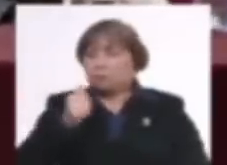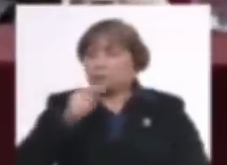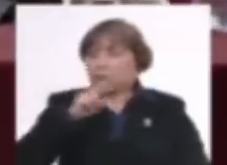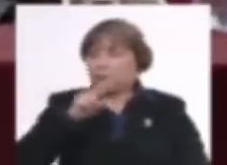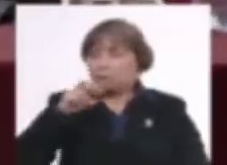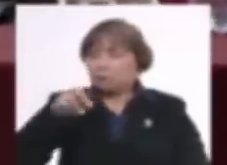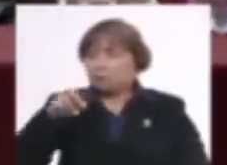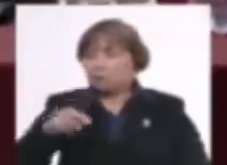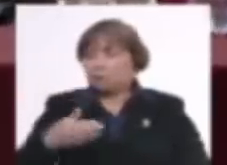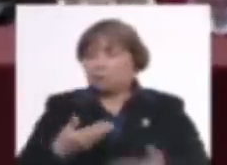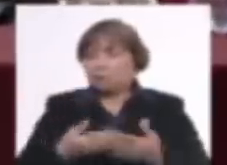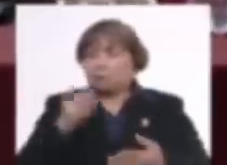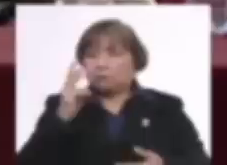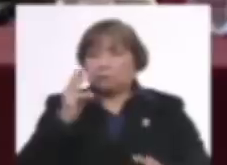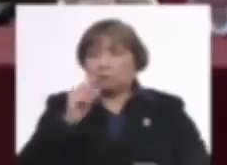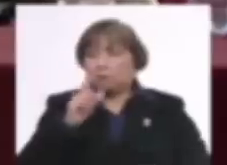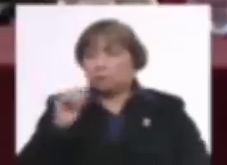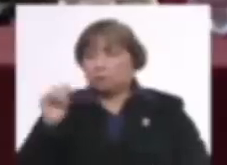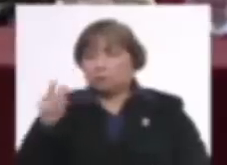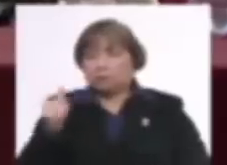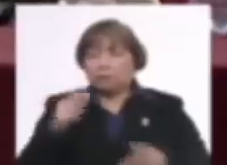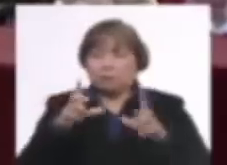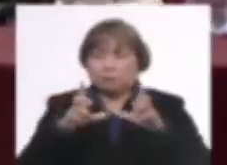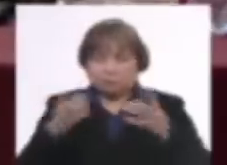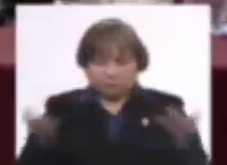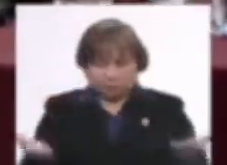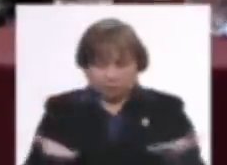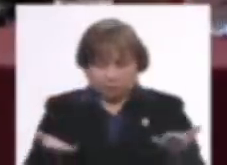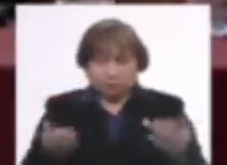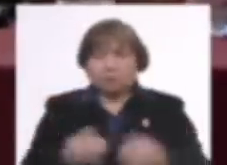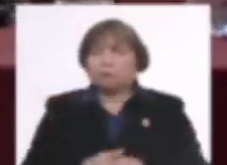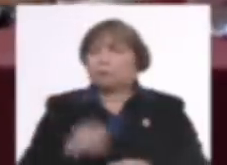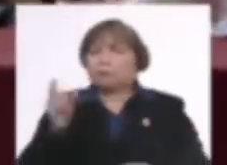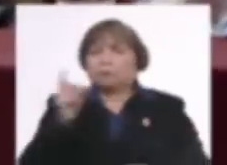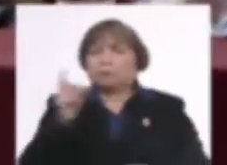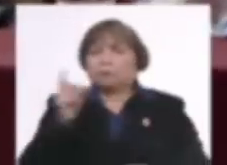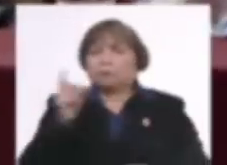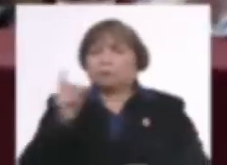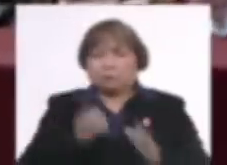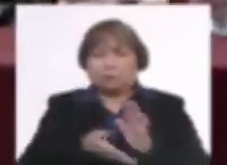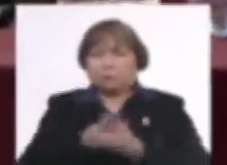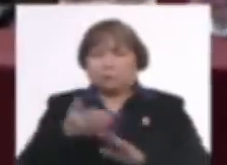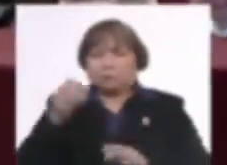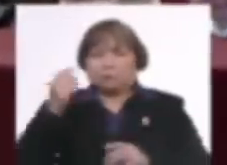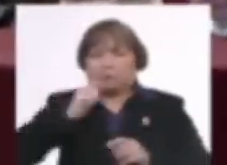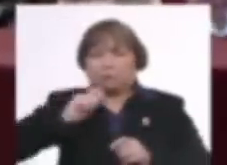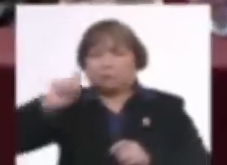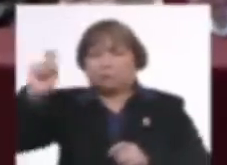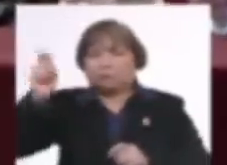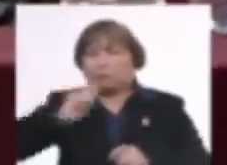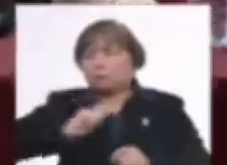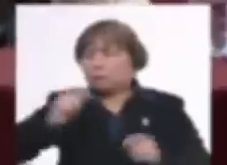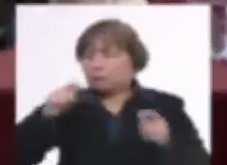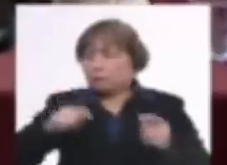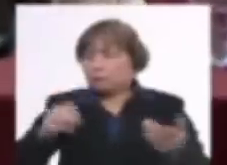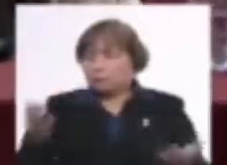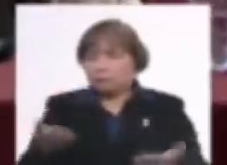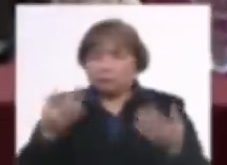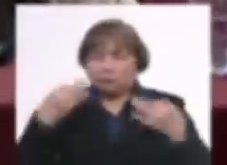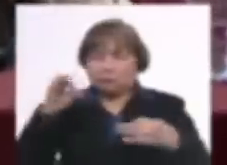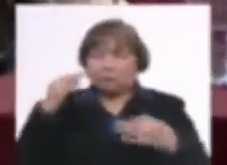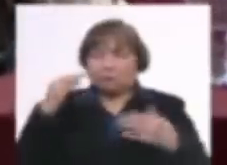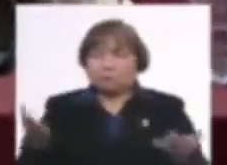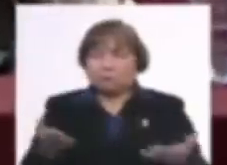RPP, Willax. Estoy aquí. No hice teletransportación, sino he estado